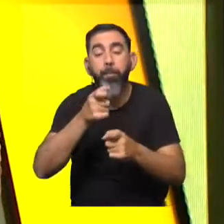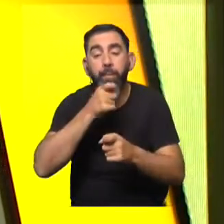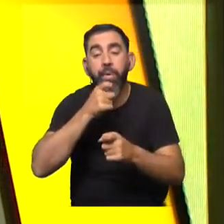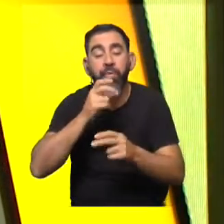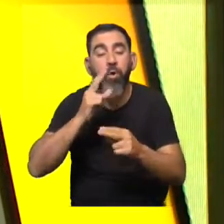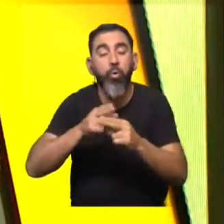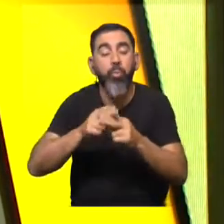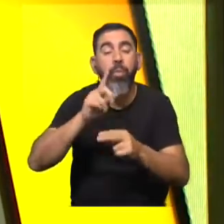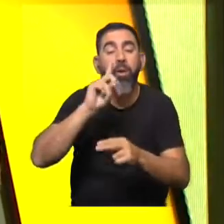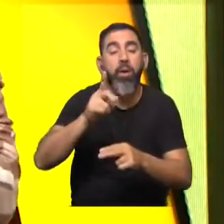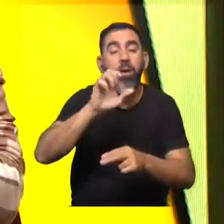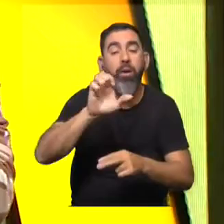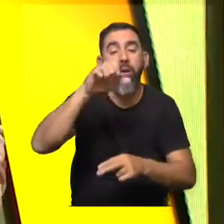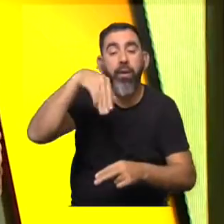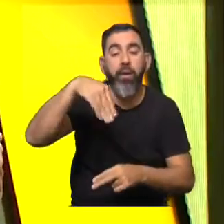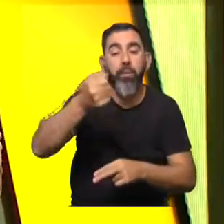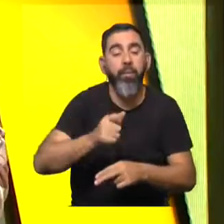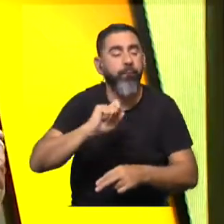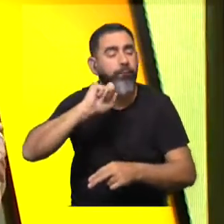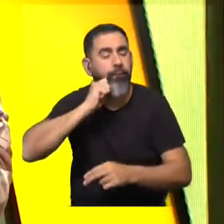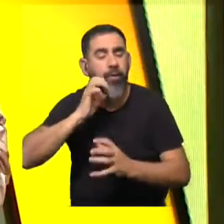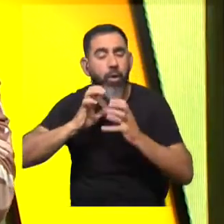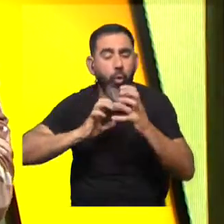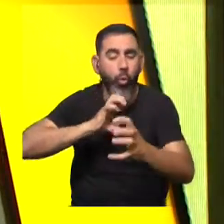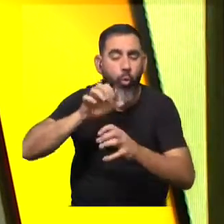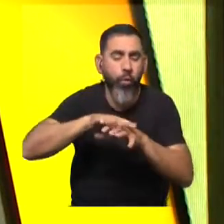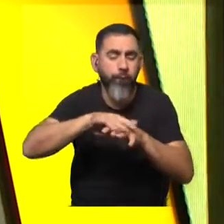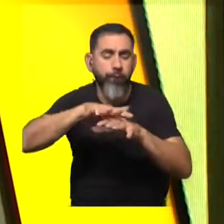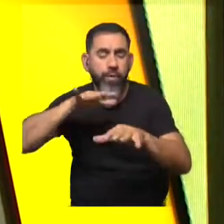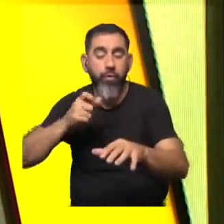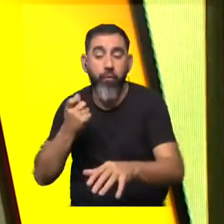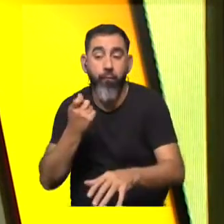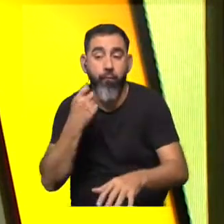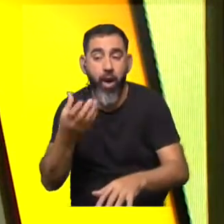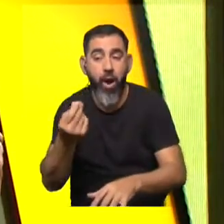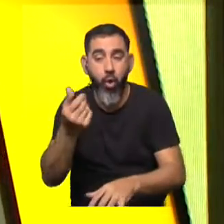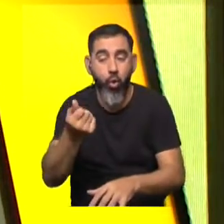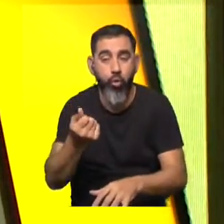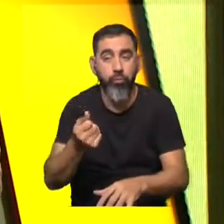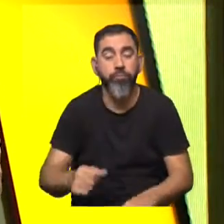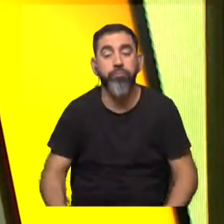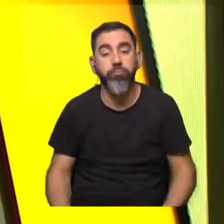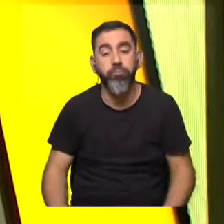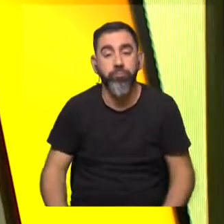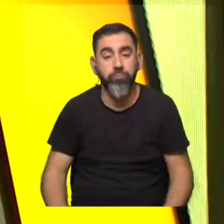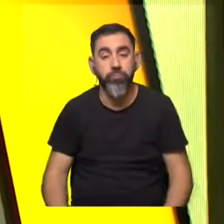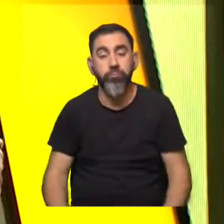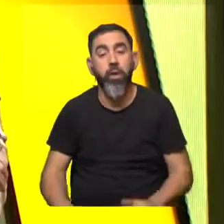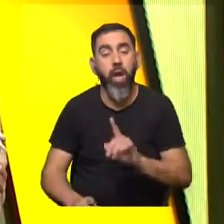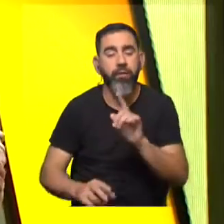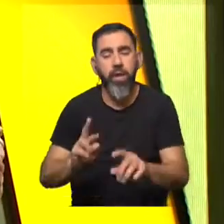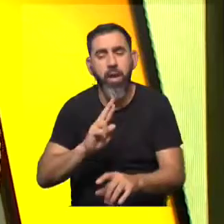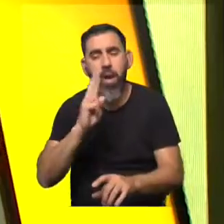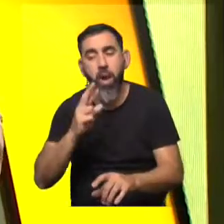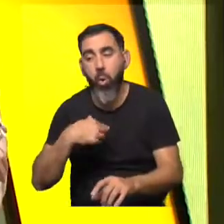se puede decir, que nos cautivan por el color, por el brillo, por el valor, que generalmente está derivado de la rareza o de la